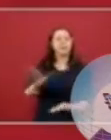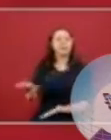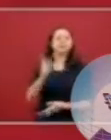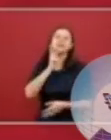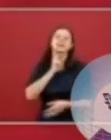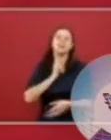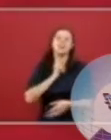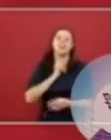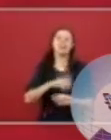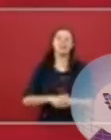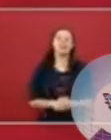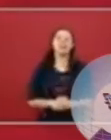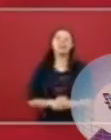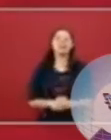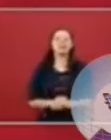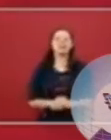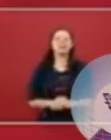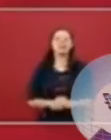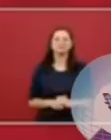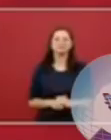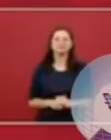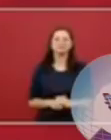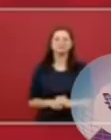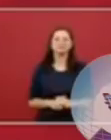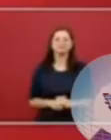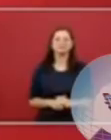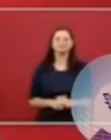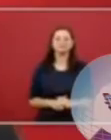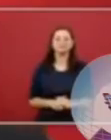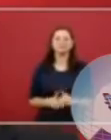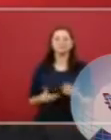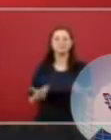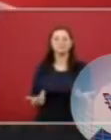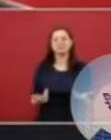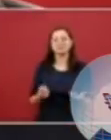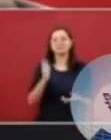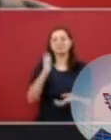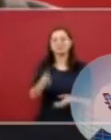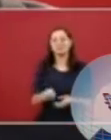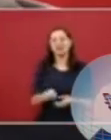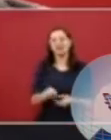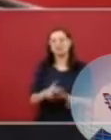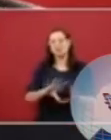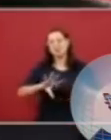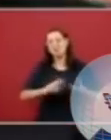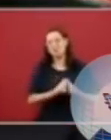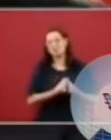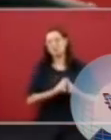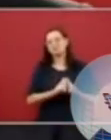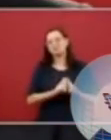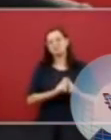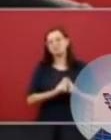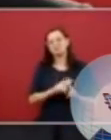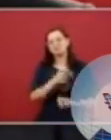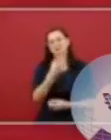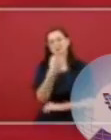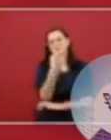Estamos hablando del 4% de la producción.